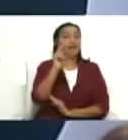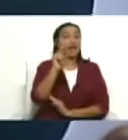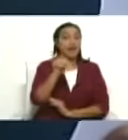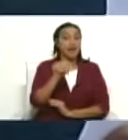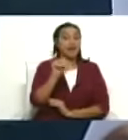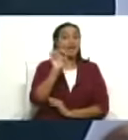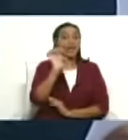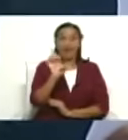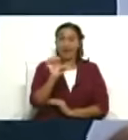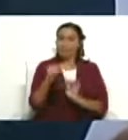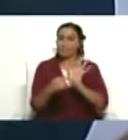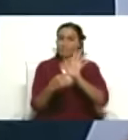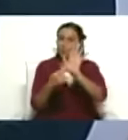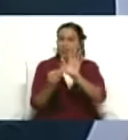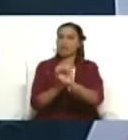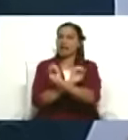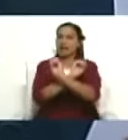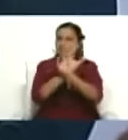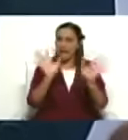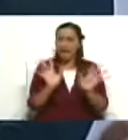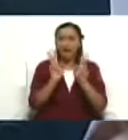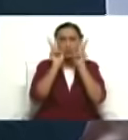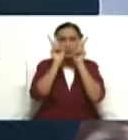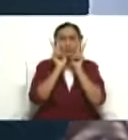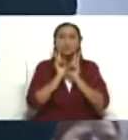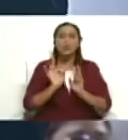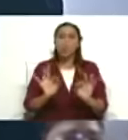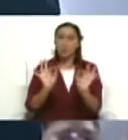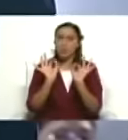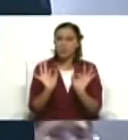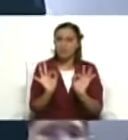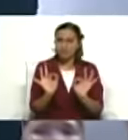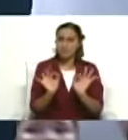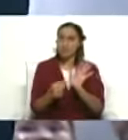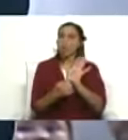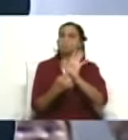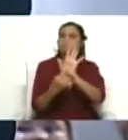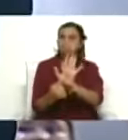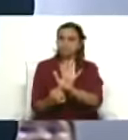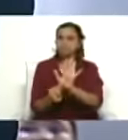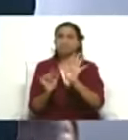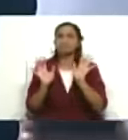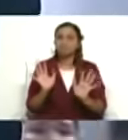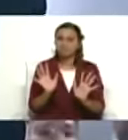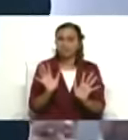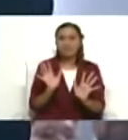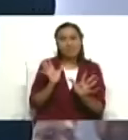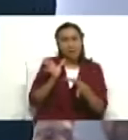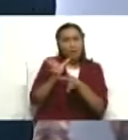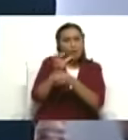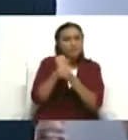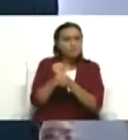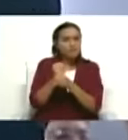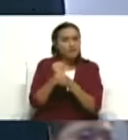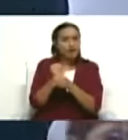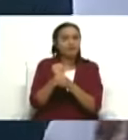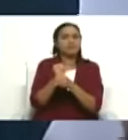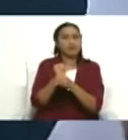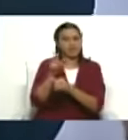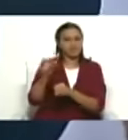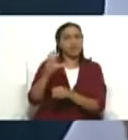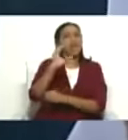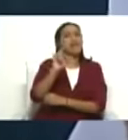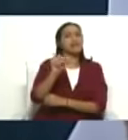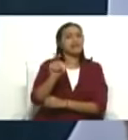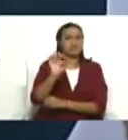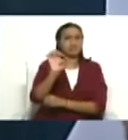sistema más eficaz. No existe un sistema más eficiente. No existe un sistema más confiable que el sistema